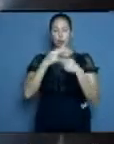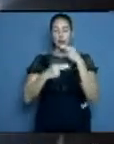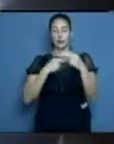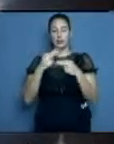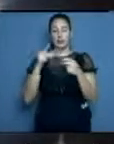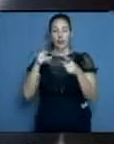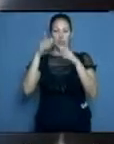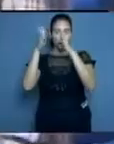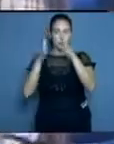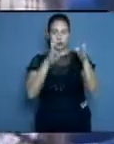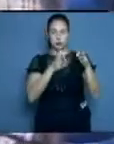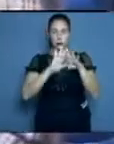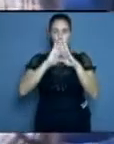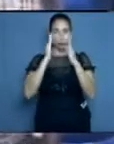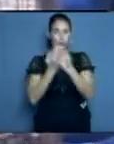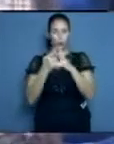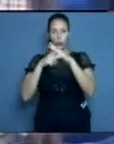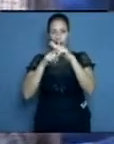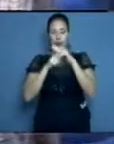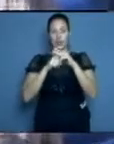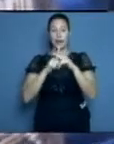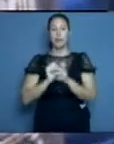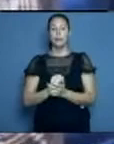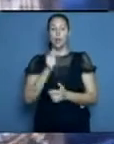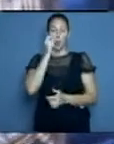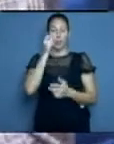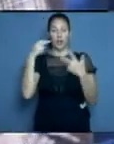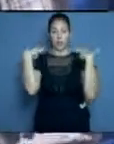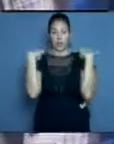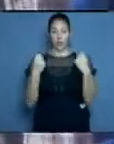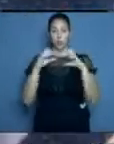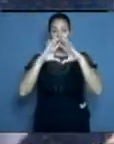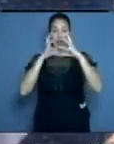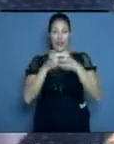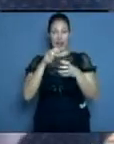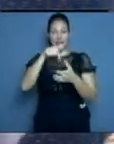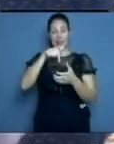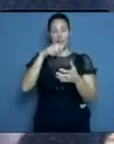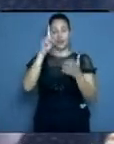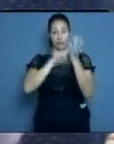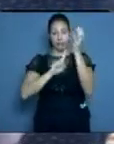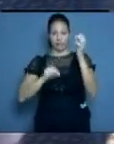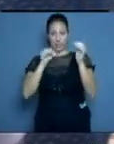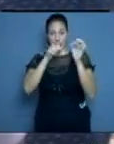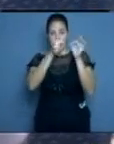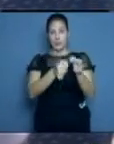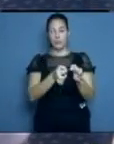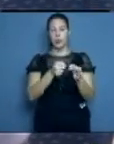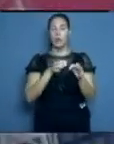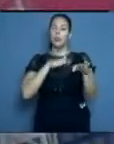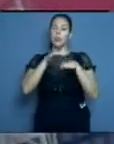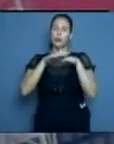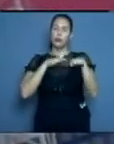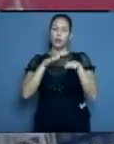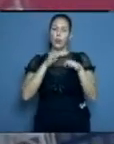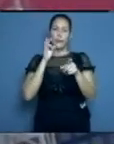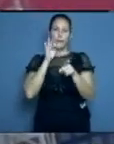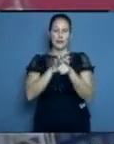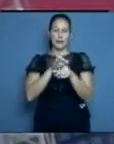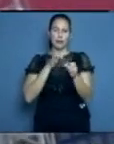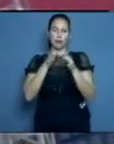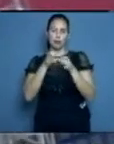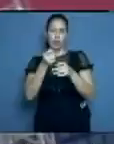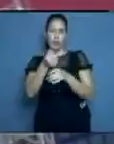aseguró Smel Mathurel Reyes, director general de la central, quien explicó las características de los trabajos y el arranque del mismo en las próximas horas.